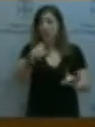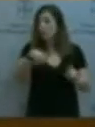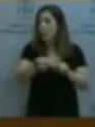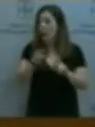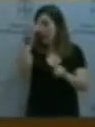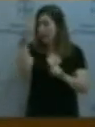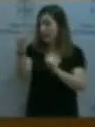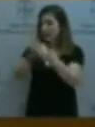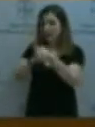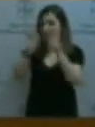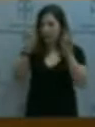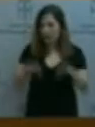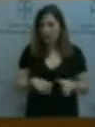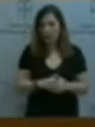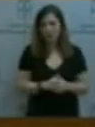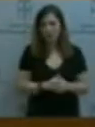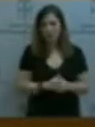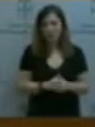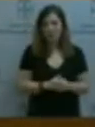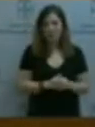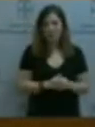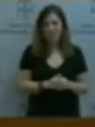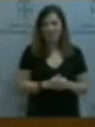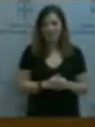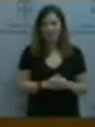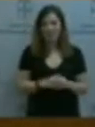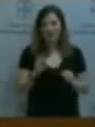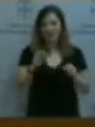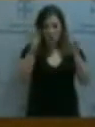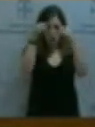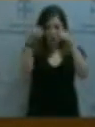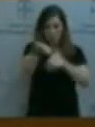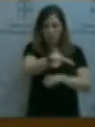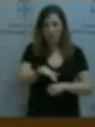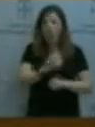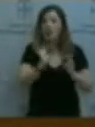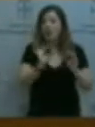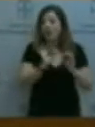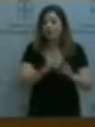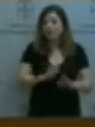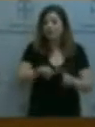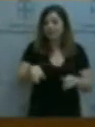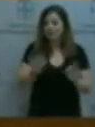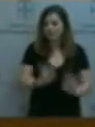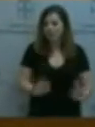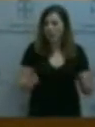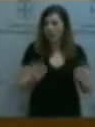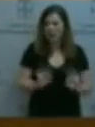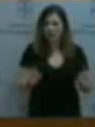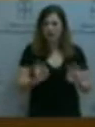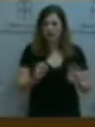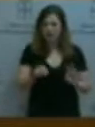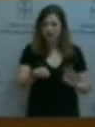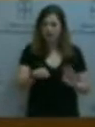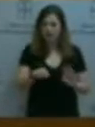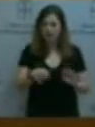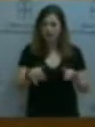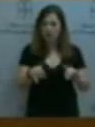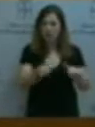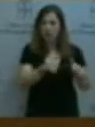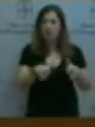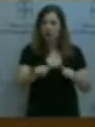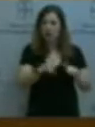días. Y nos hemos quedado en nada. Y eso lo ha manejado un gobierno socialista autonómico,